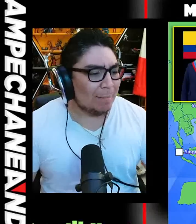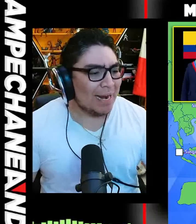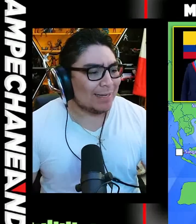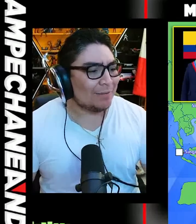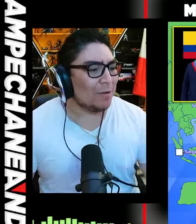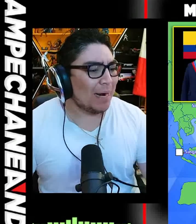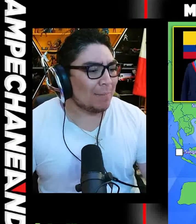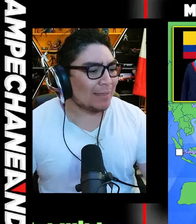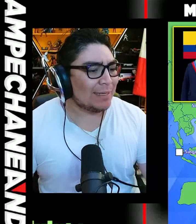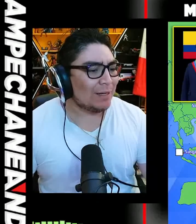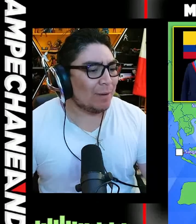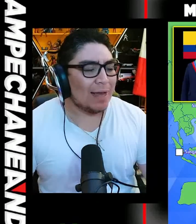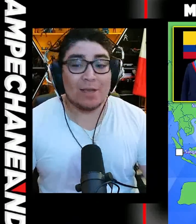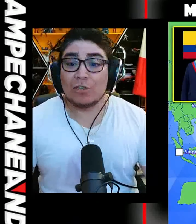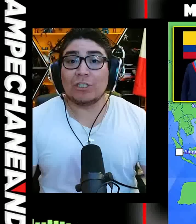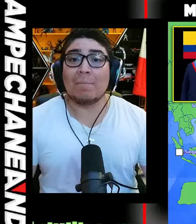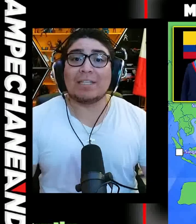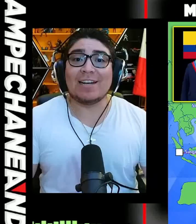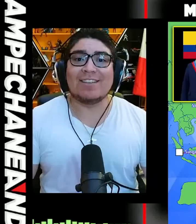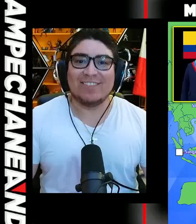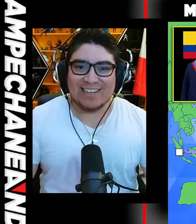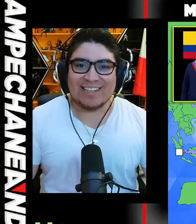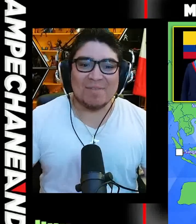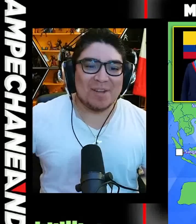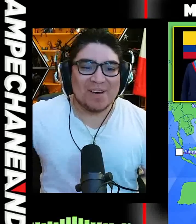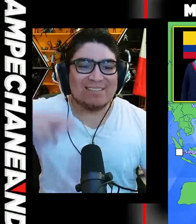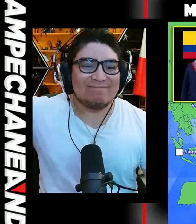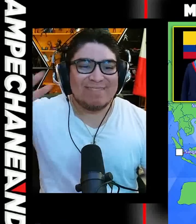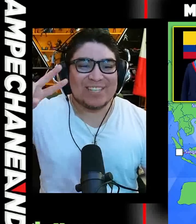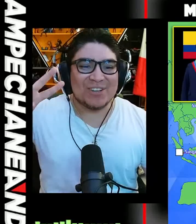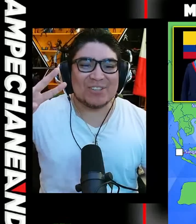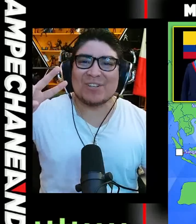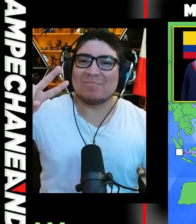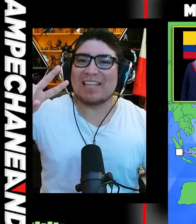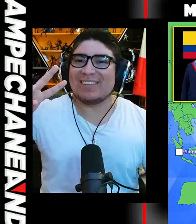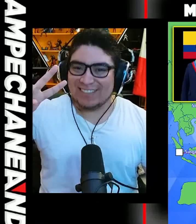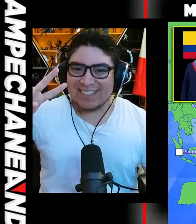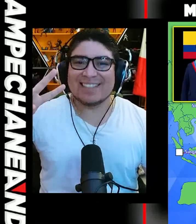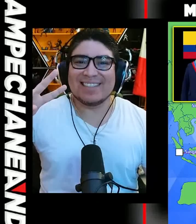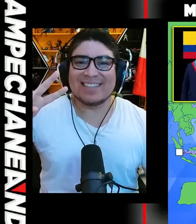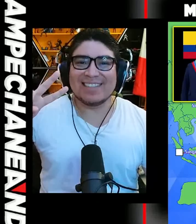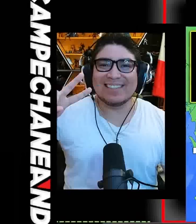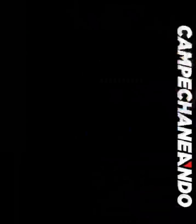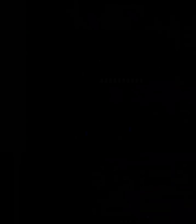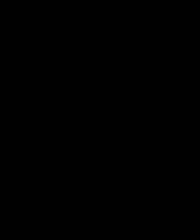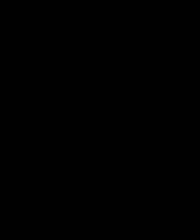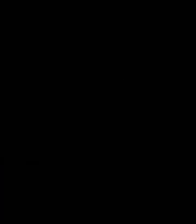Denle un capelec a este video para que más gente lo vea. Yo soy Campechaneando y les invito a ver mis otros videos.